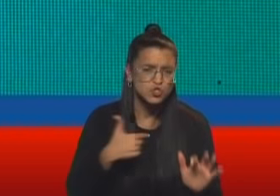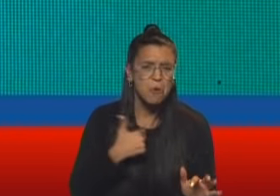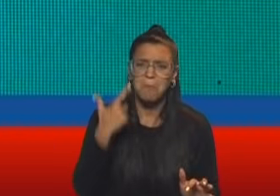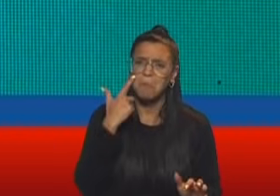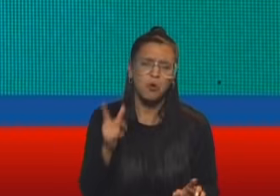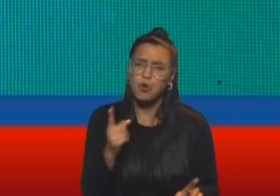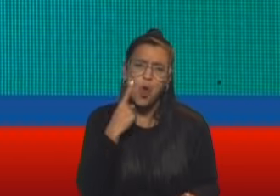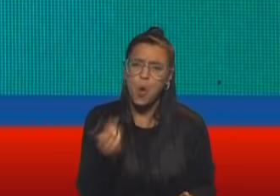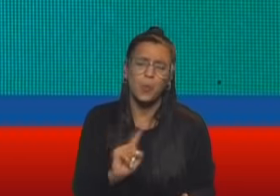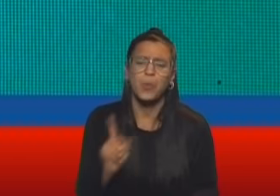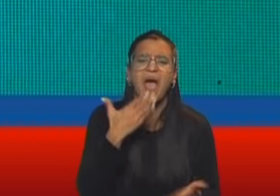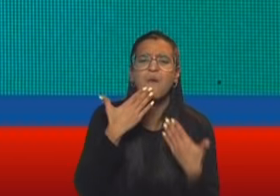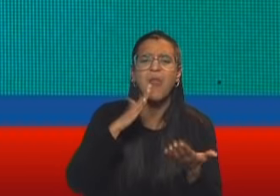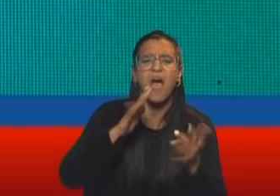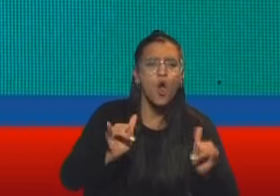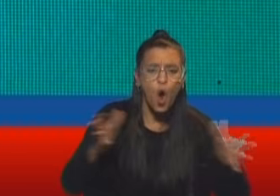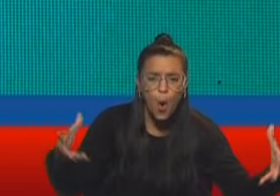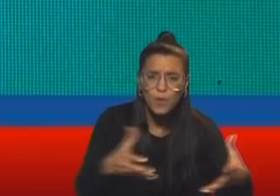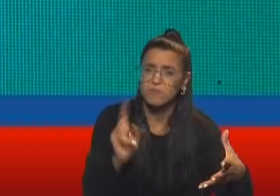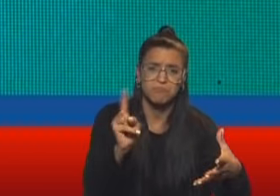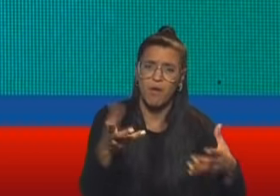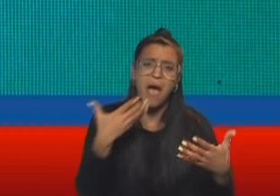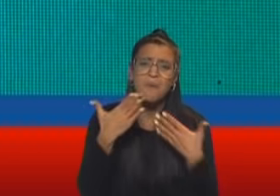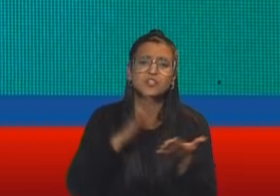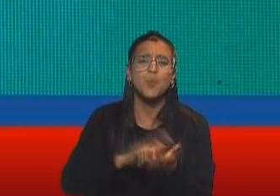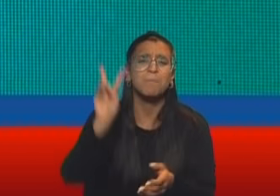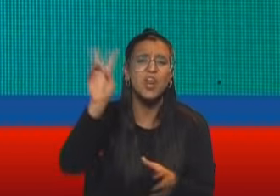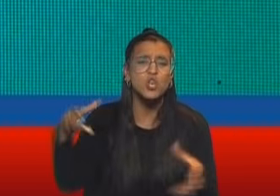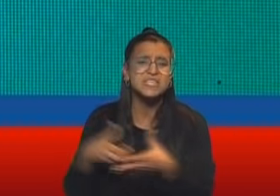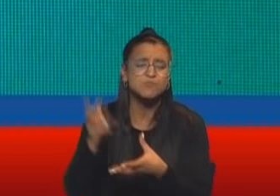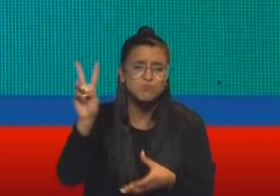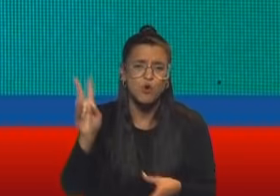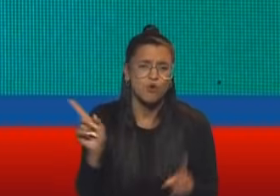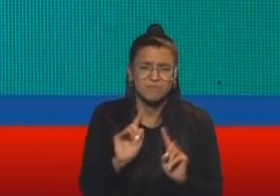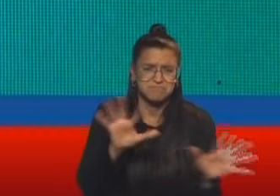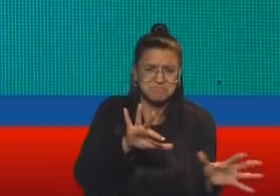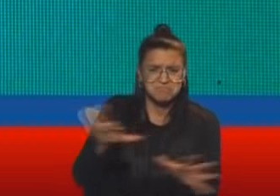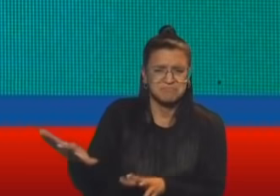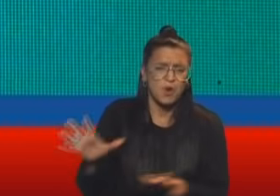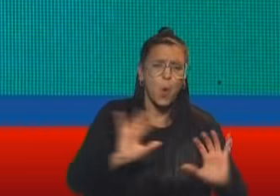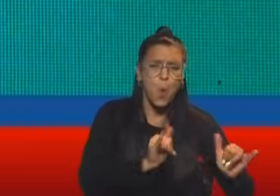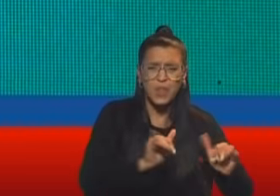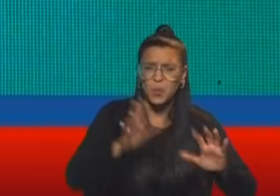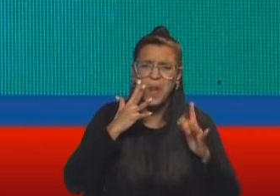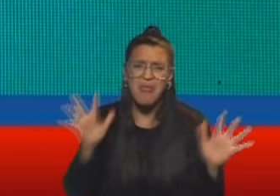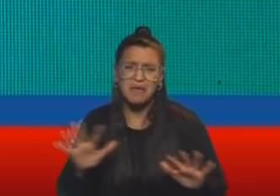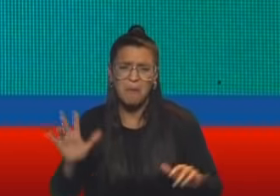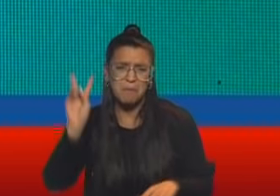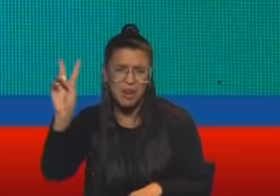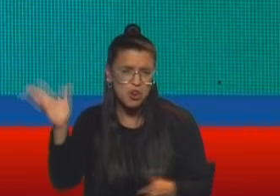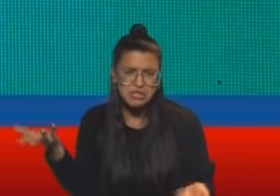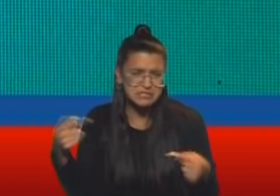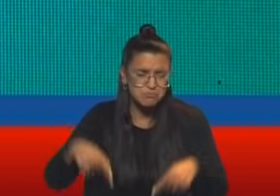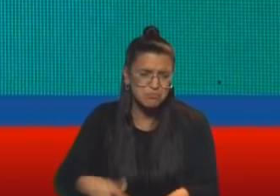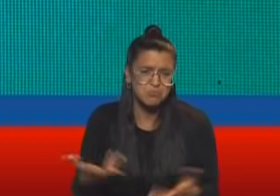le estuviera hablando a los jóvenes, ella habló de peronismo, digo, me parece que nada más lejos de la juventud que el peronismo en este momento, que al que